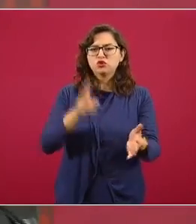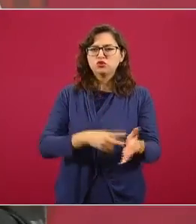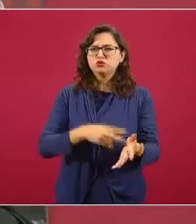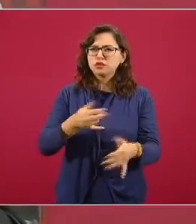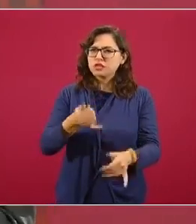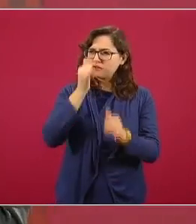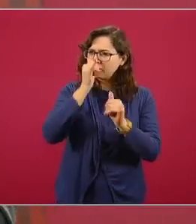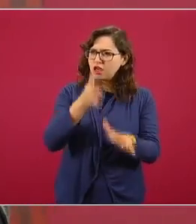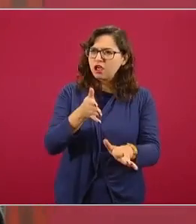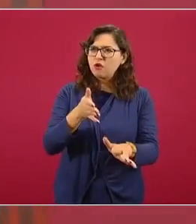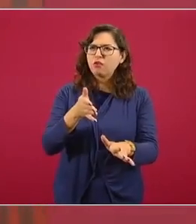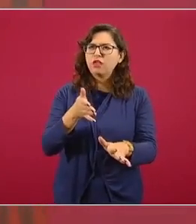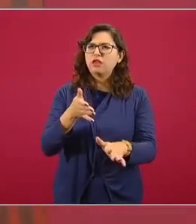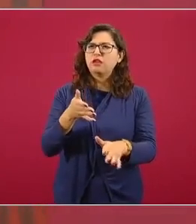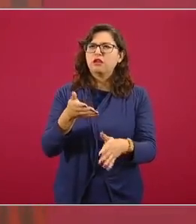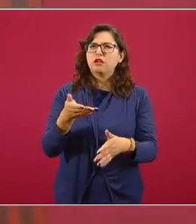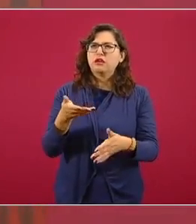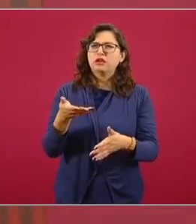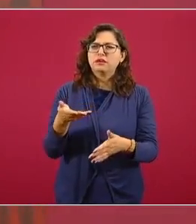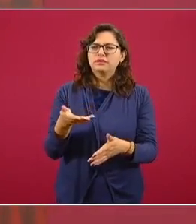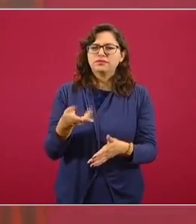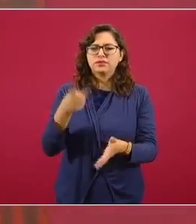2000,